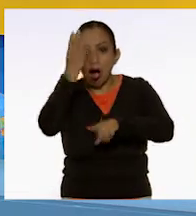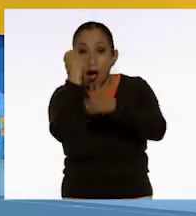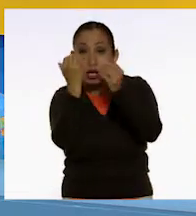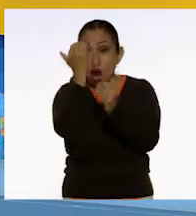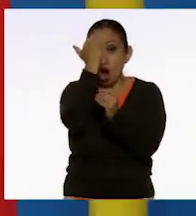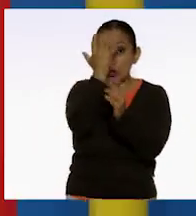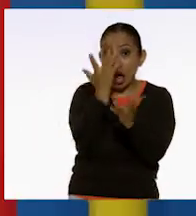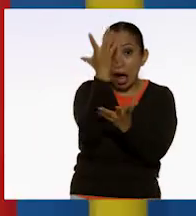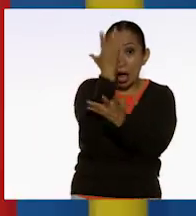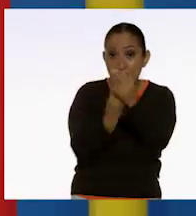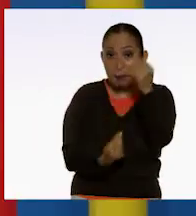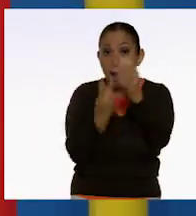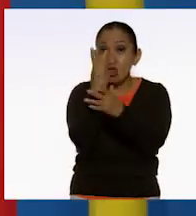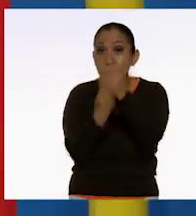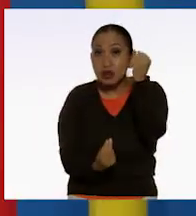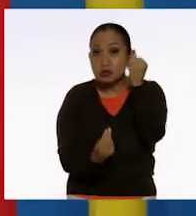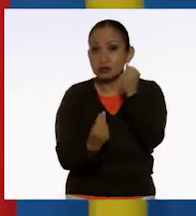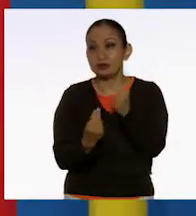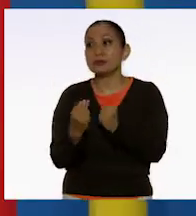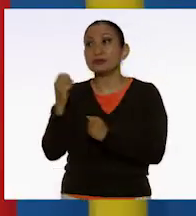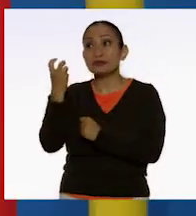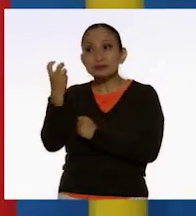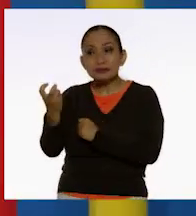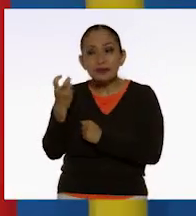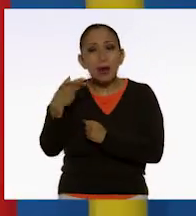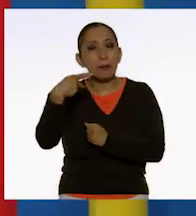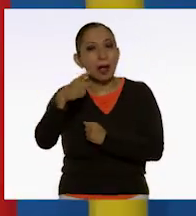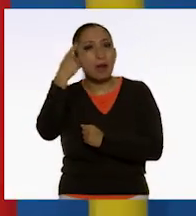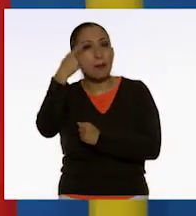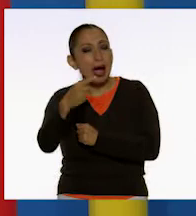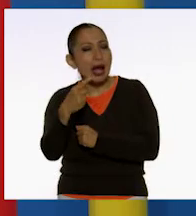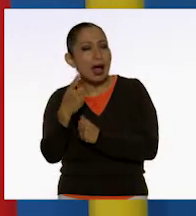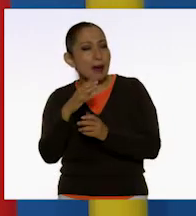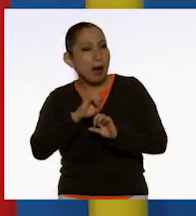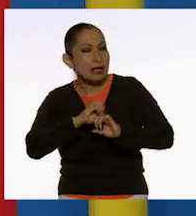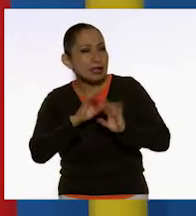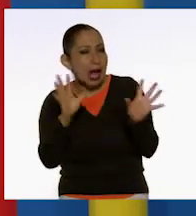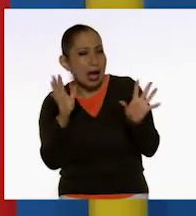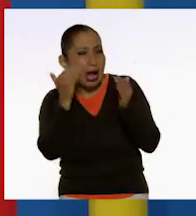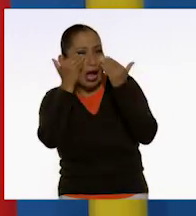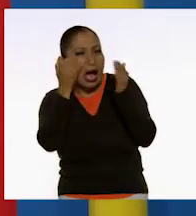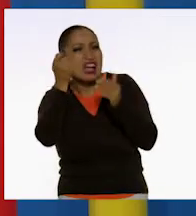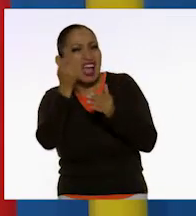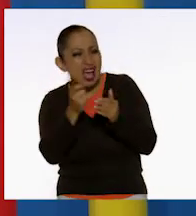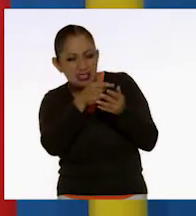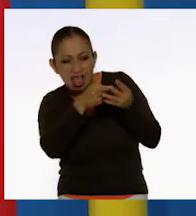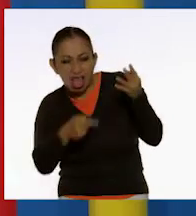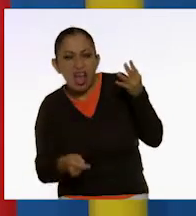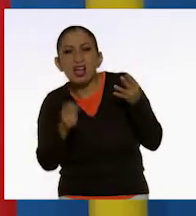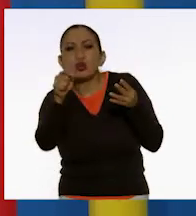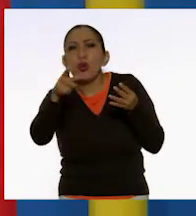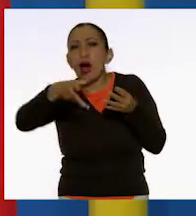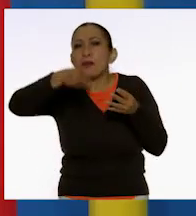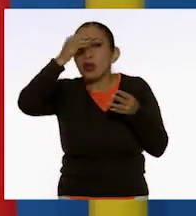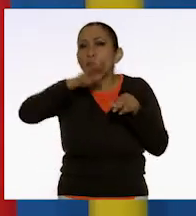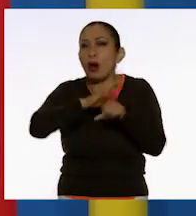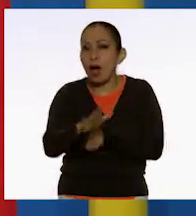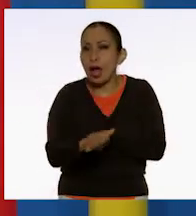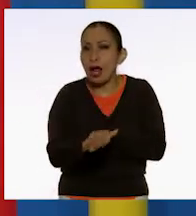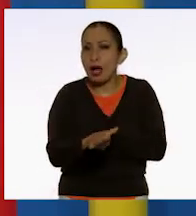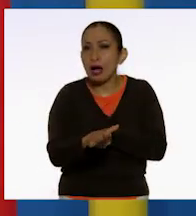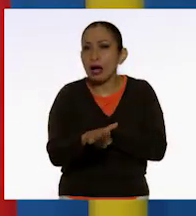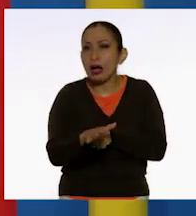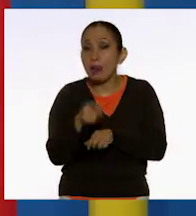conocimientos. Exactamente, pero para que tengan una visión más clara de todo lo que pueden aprender, de